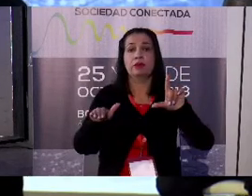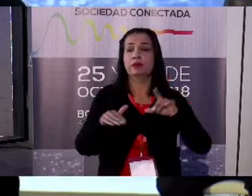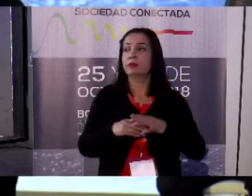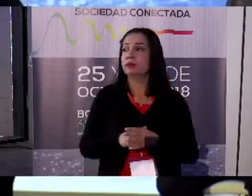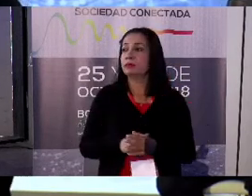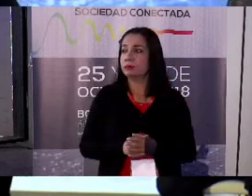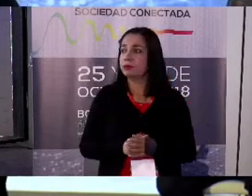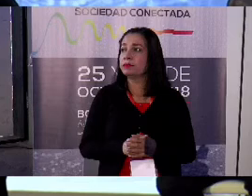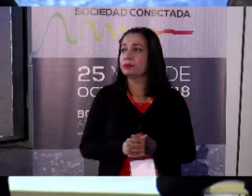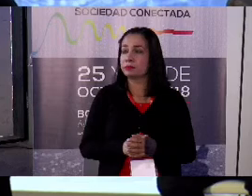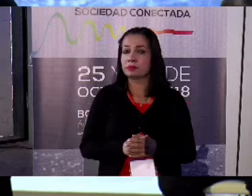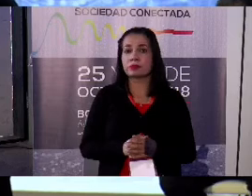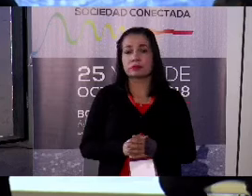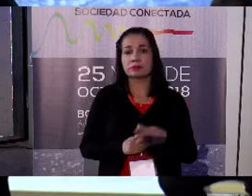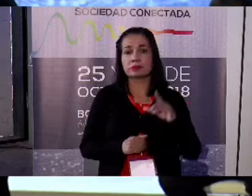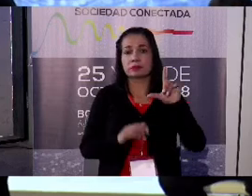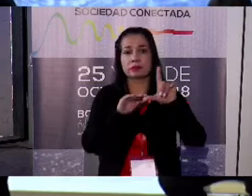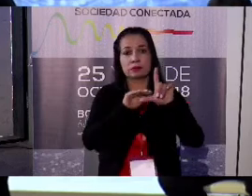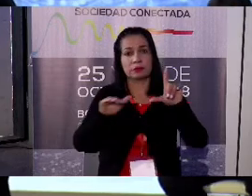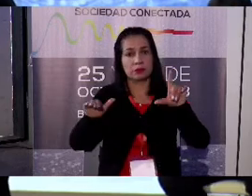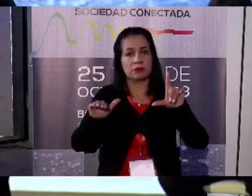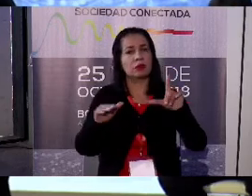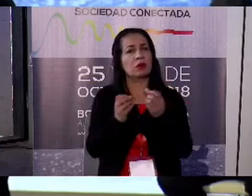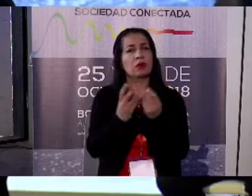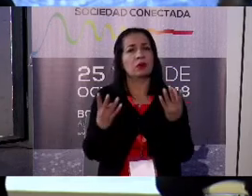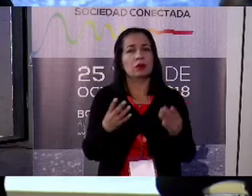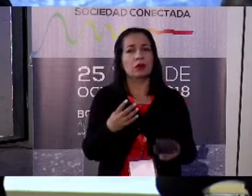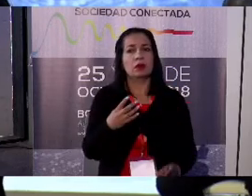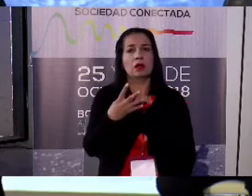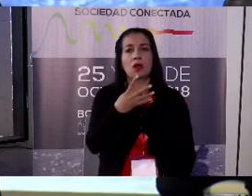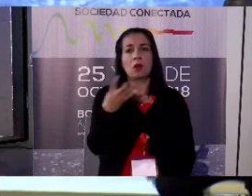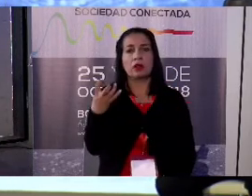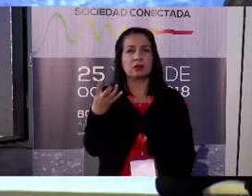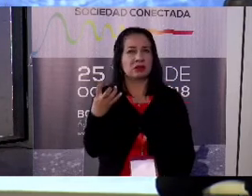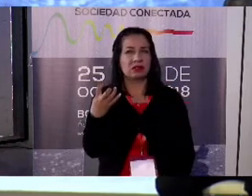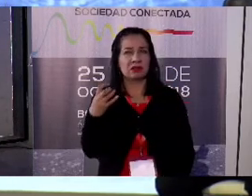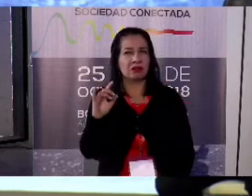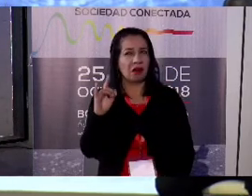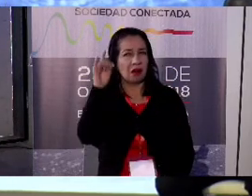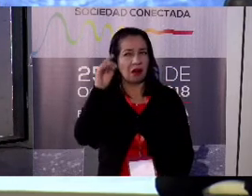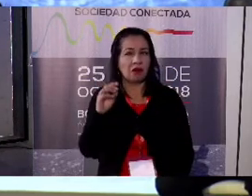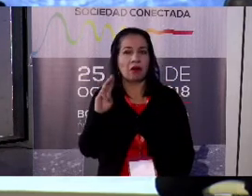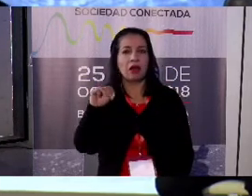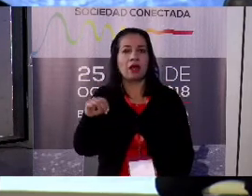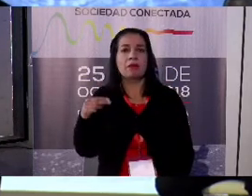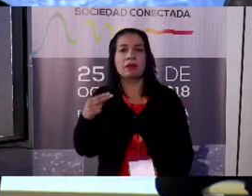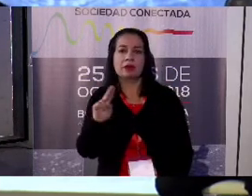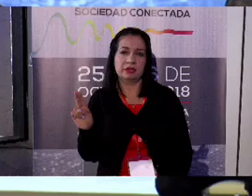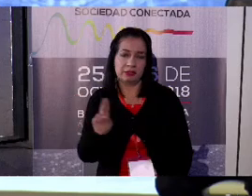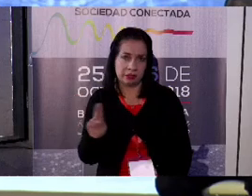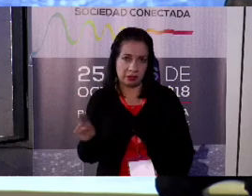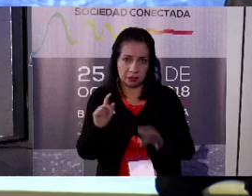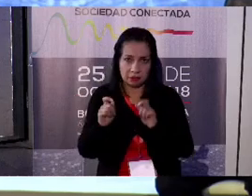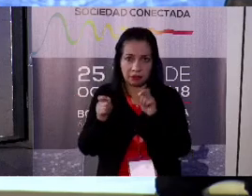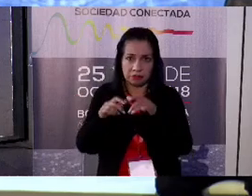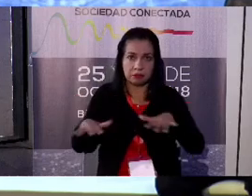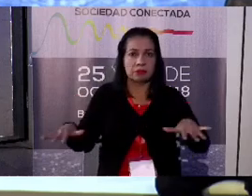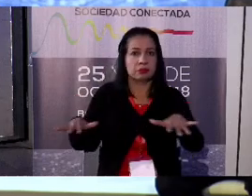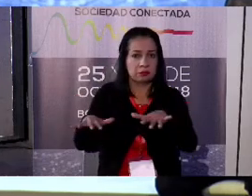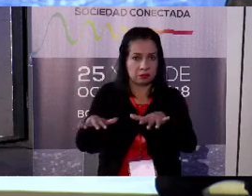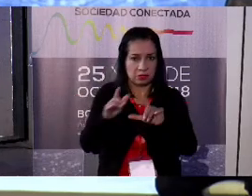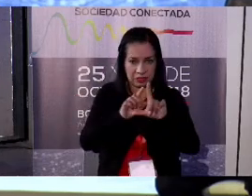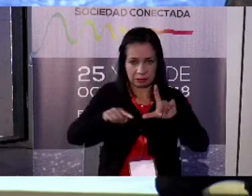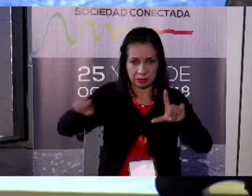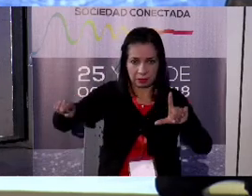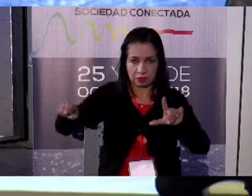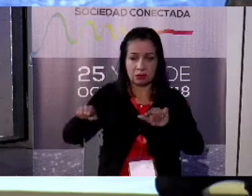abajo y tiene 400 y pico de meger asignado O sea la cantidad de megera asignado no no